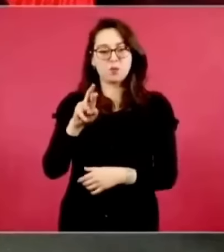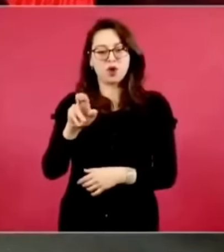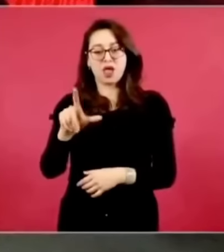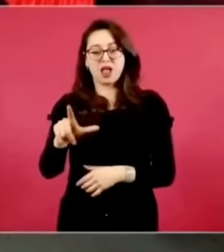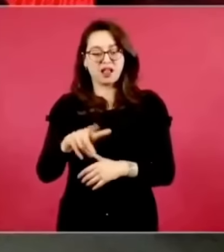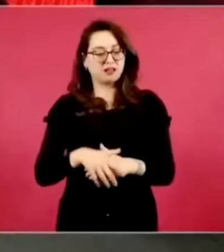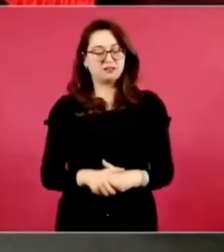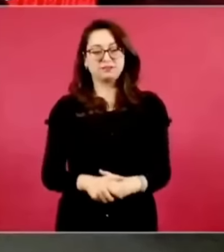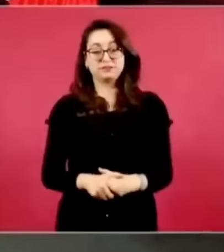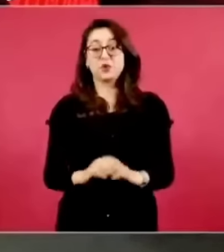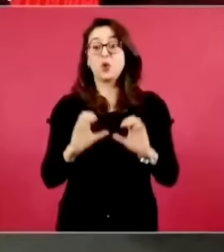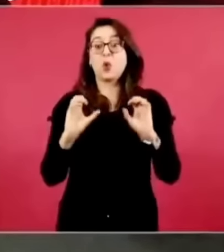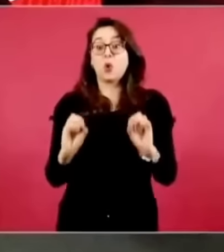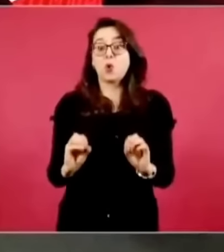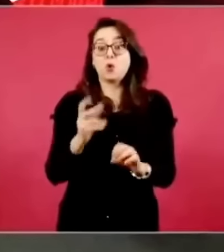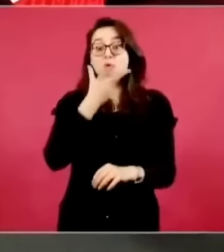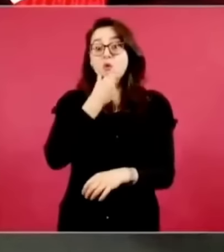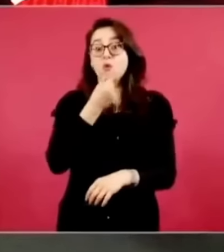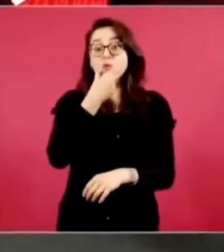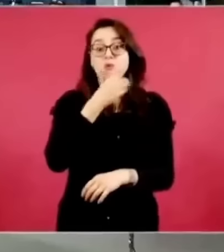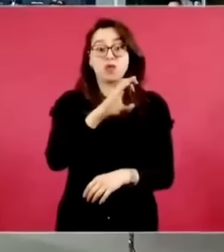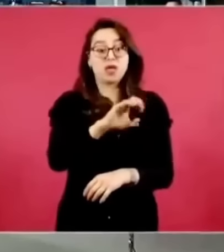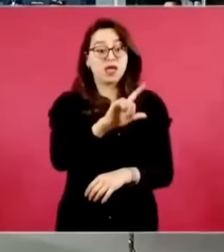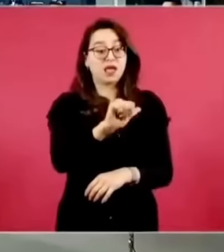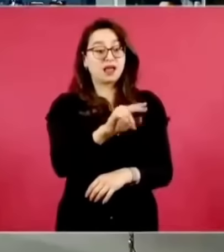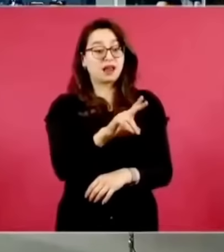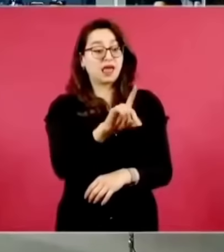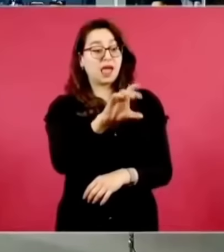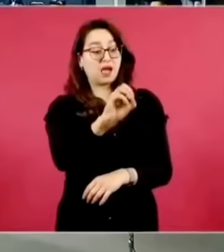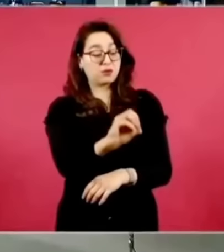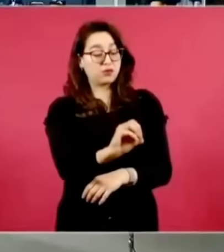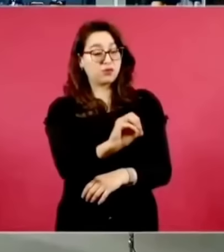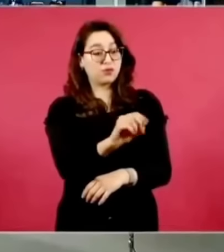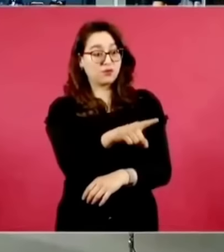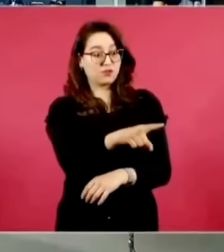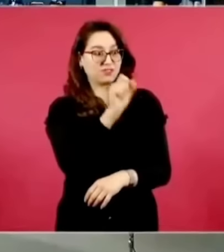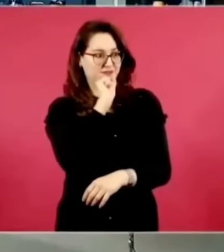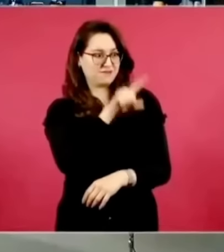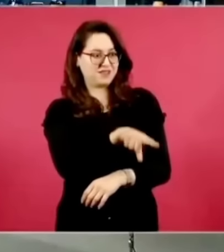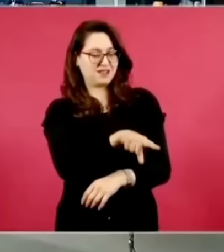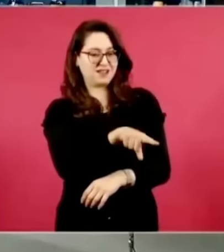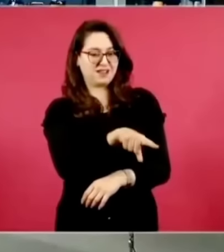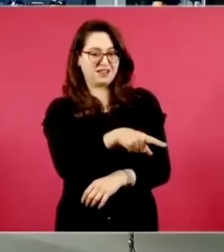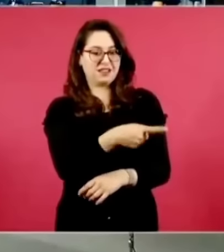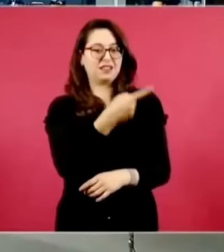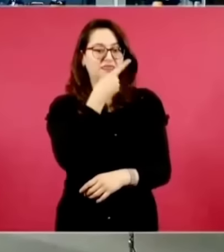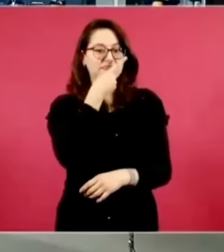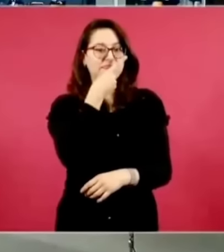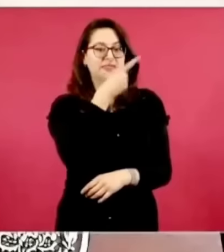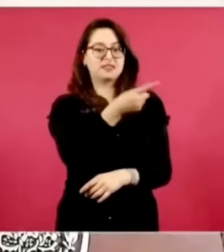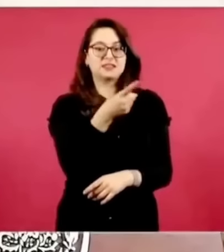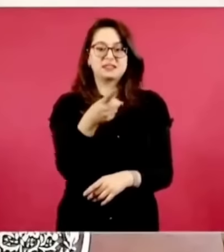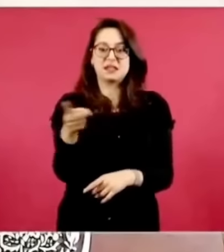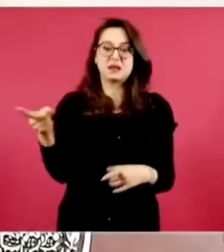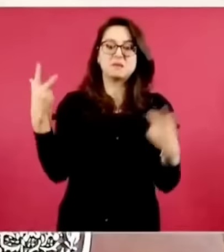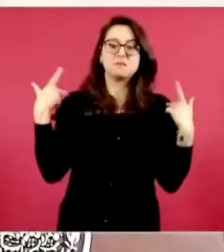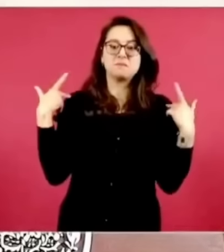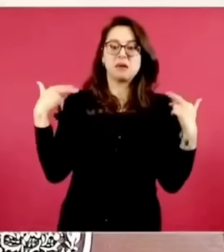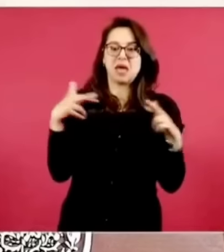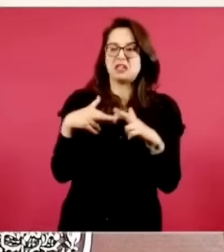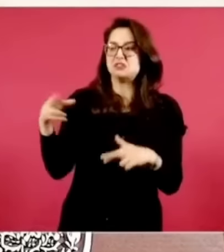Claudio Claudio este no tienes ahí el de Claudio cuando dice que los maestros son unos